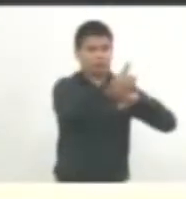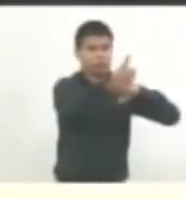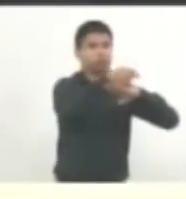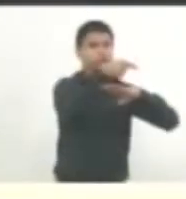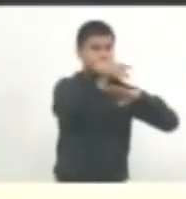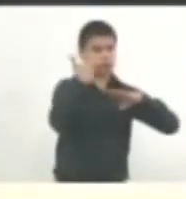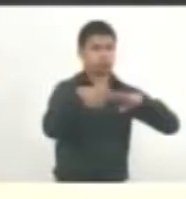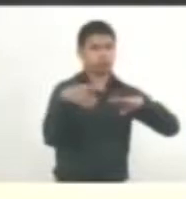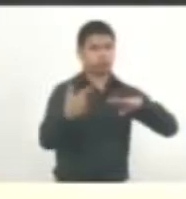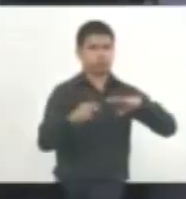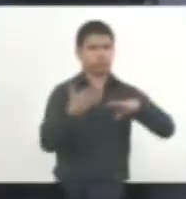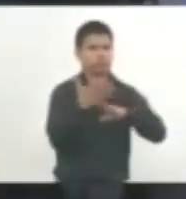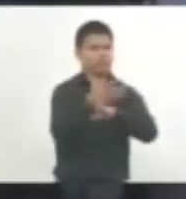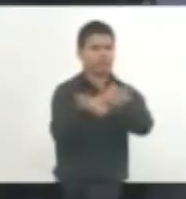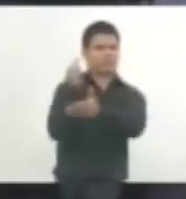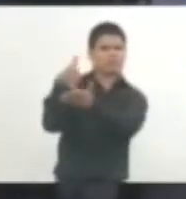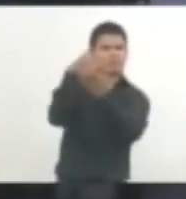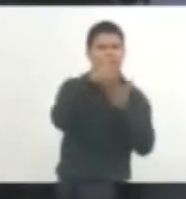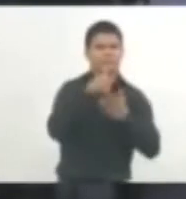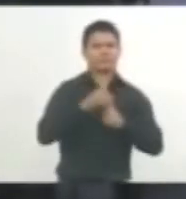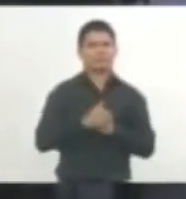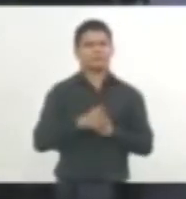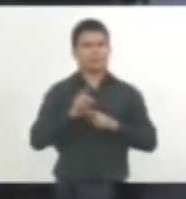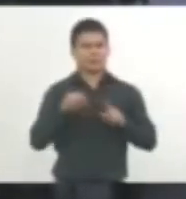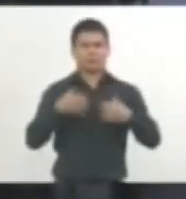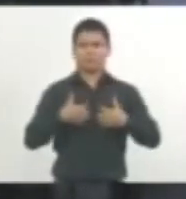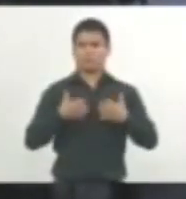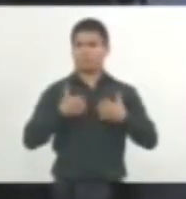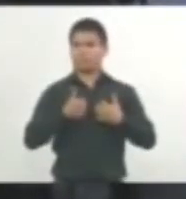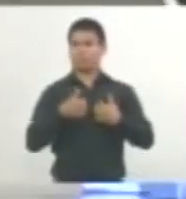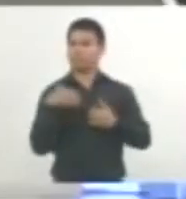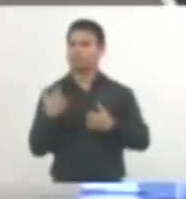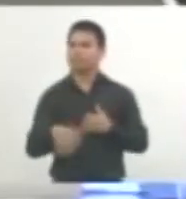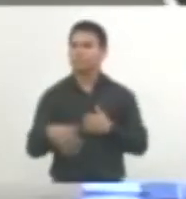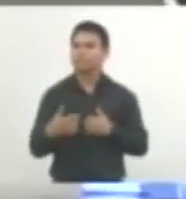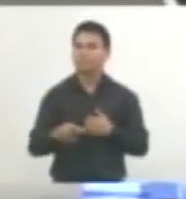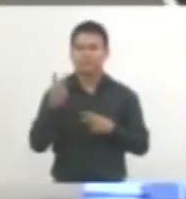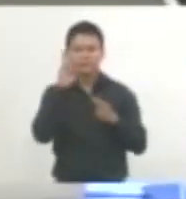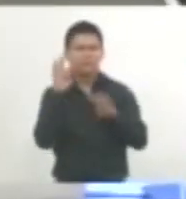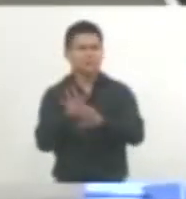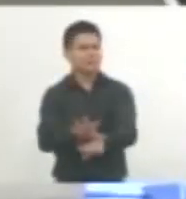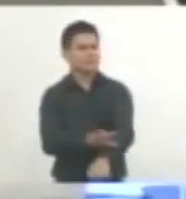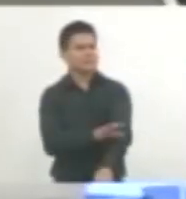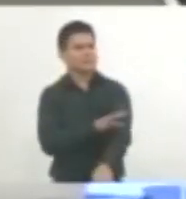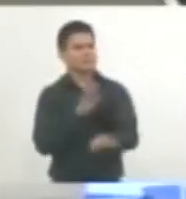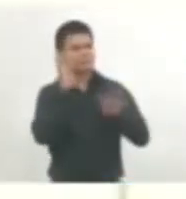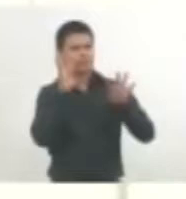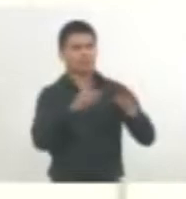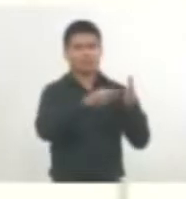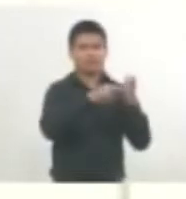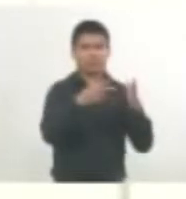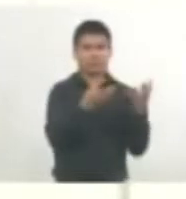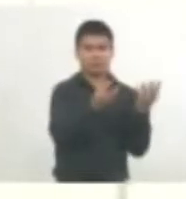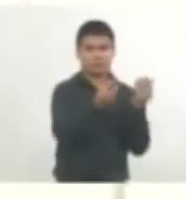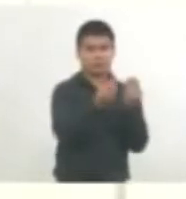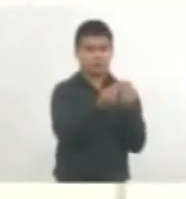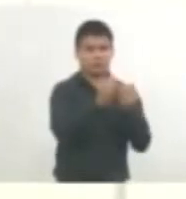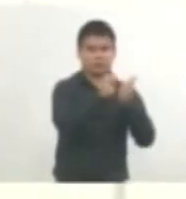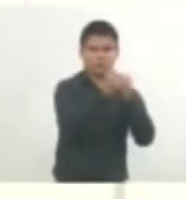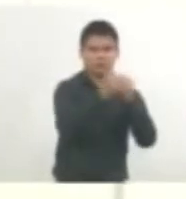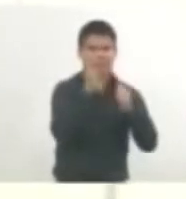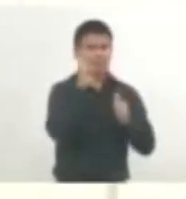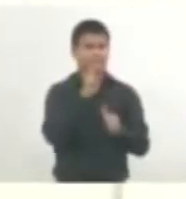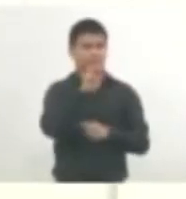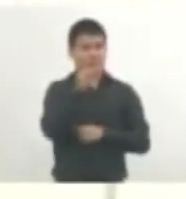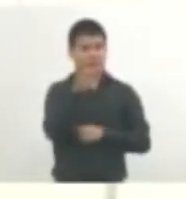Fútbol con Vicente del Bosque superó las expectativas. Tanto el entrenador como su cuerpo técnico, conformado por su preparador físico Javier Miñano y